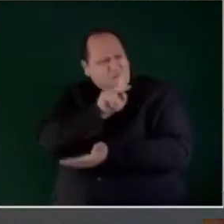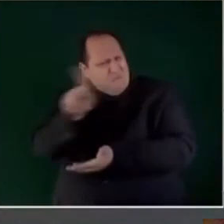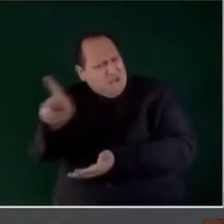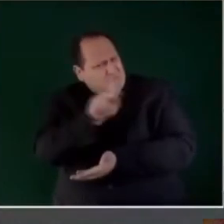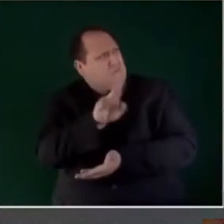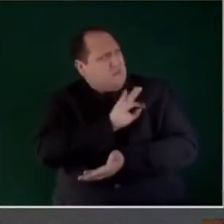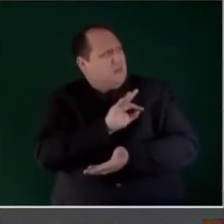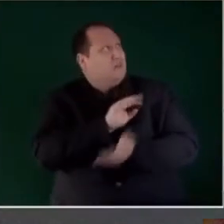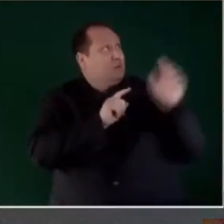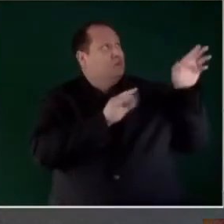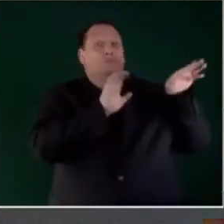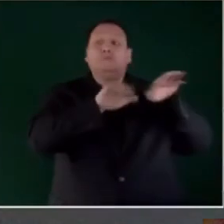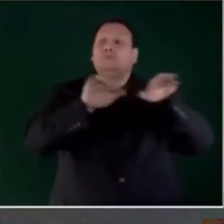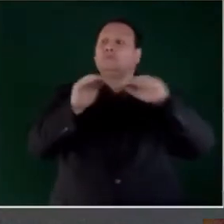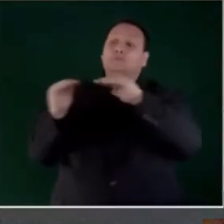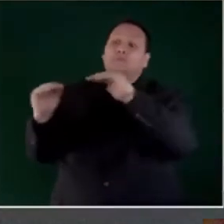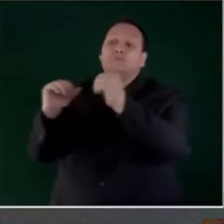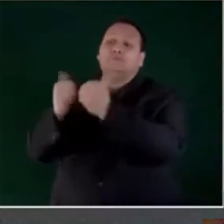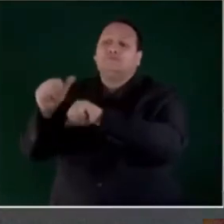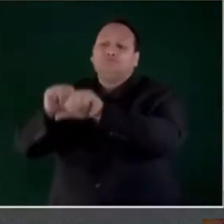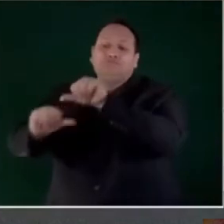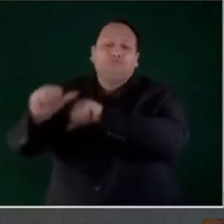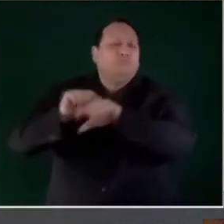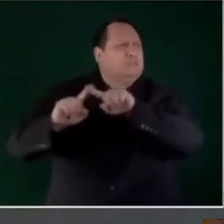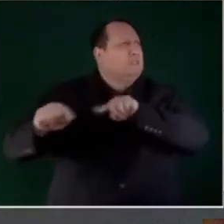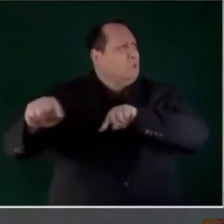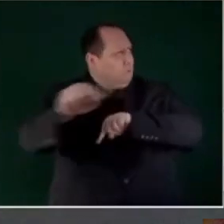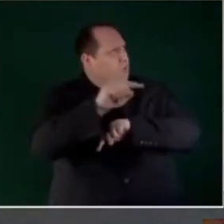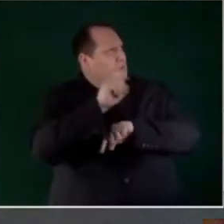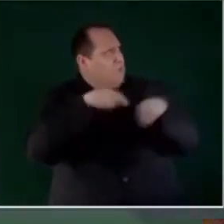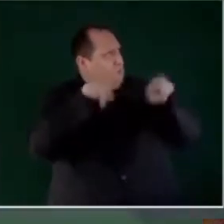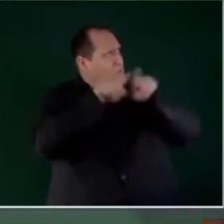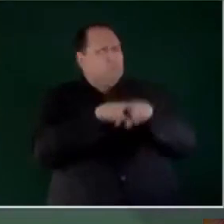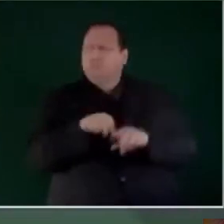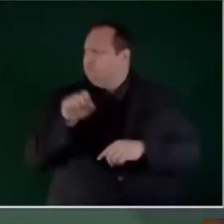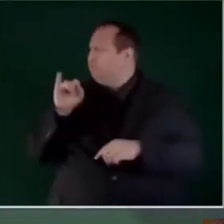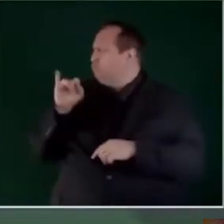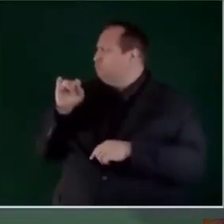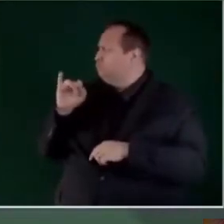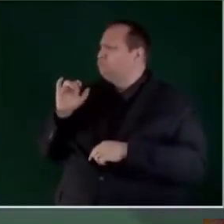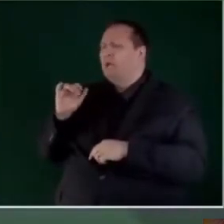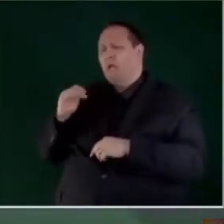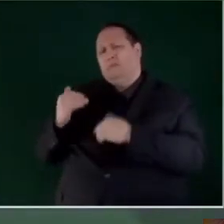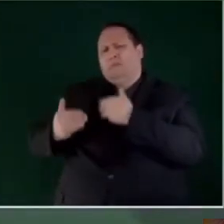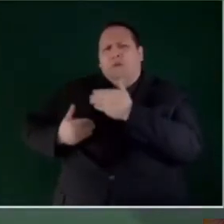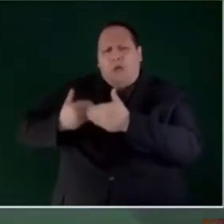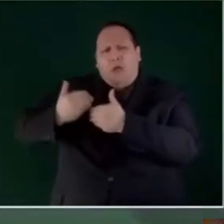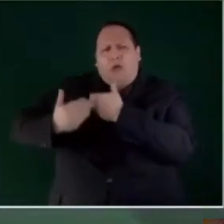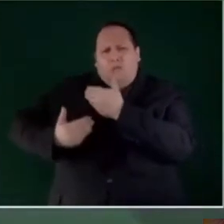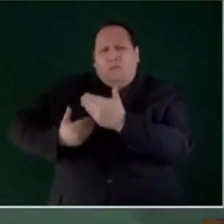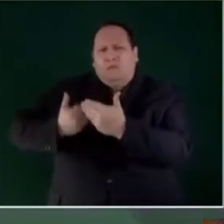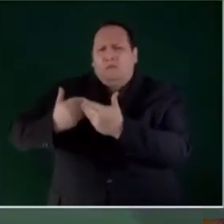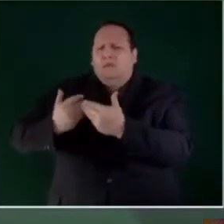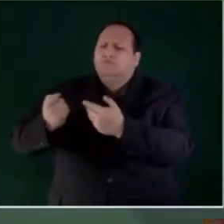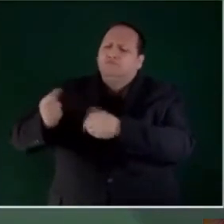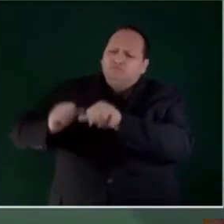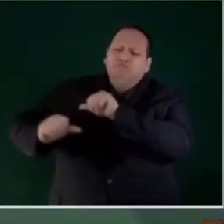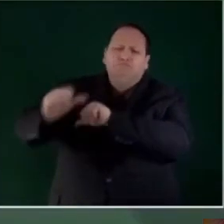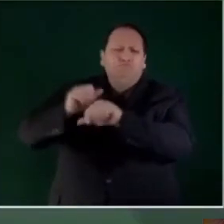sería: ¿haría un llamado a la democratización de todas y todos los sindicatos? Gracias. Sí, y es un proceso de democratización